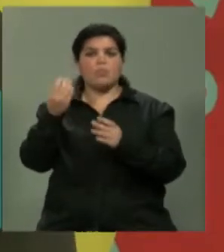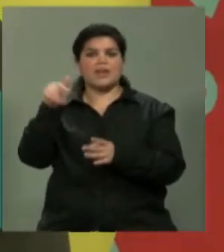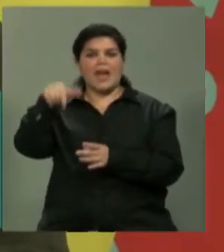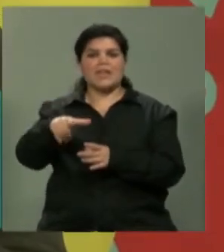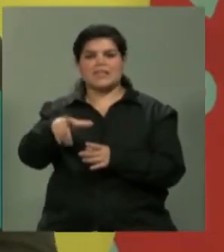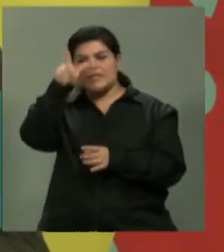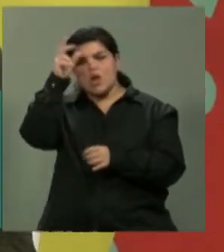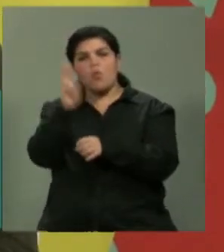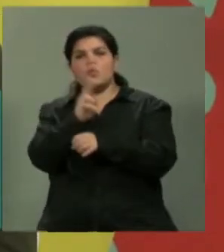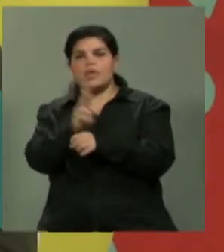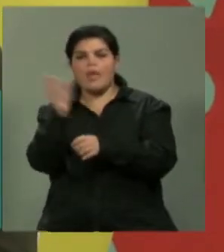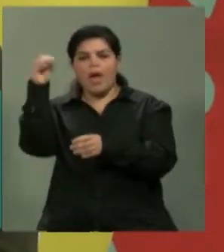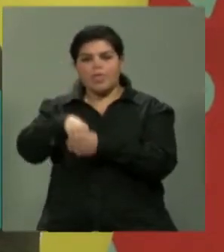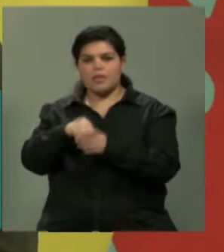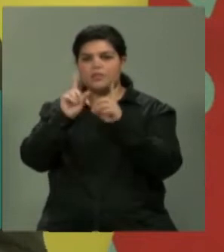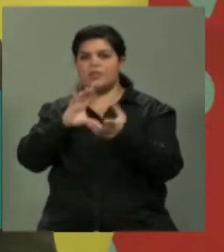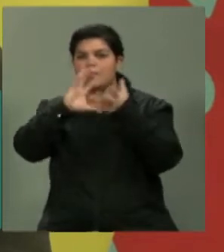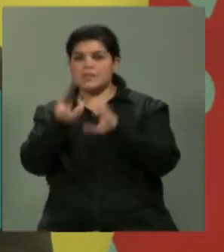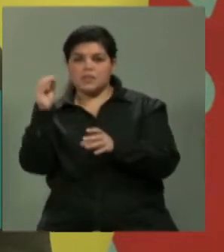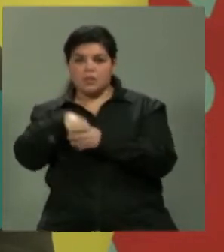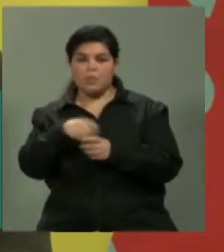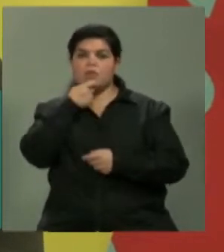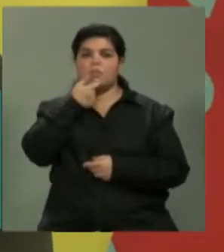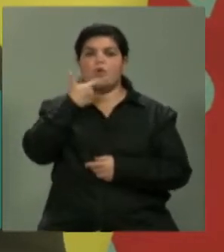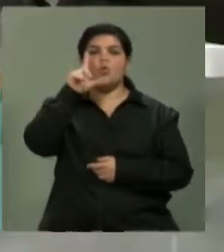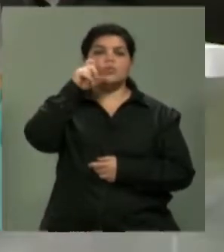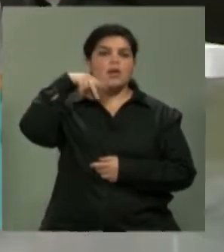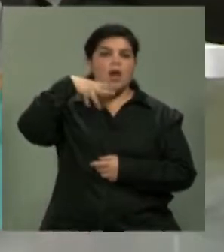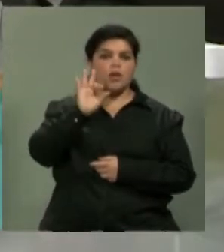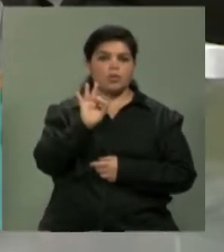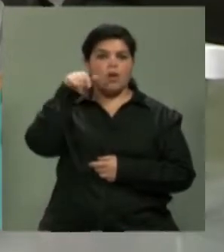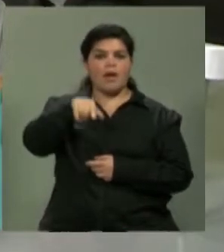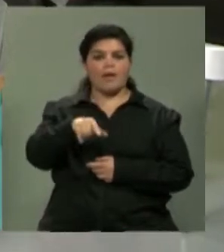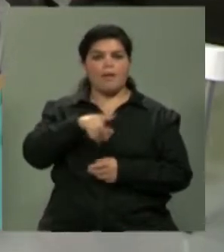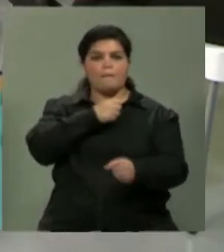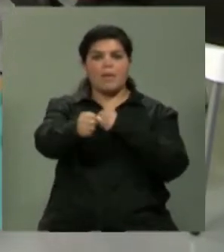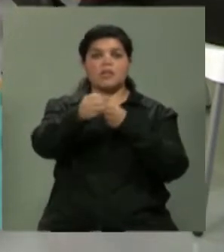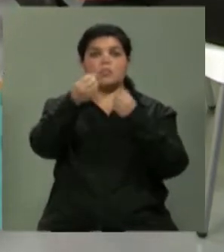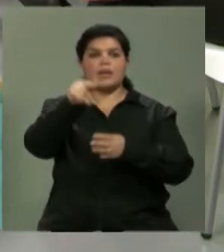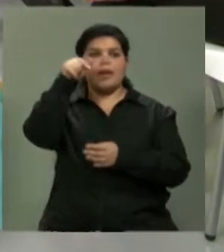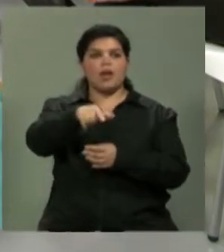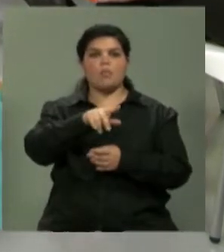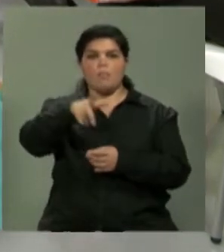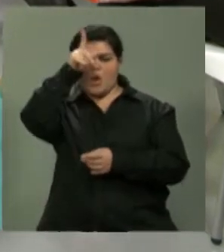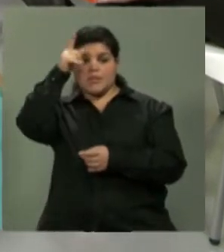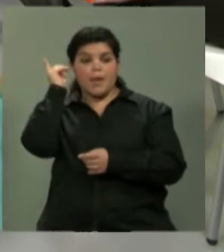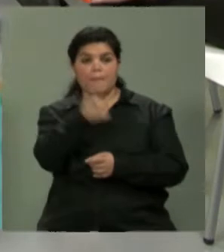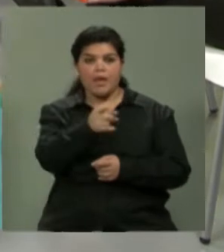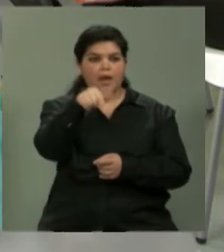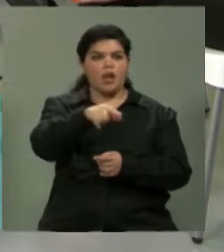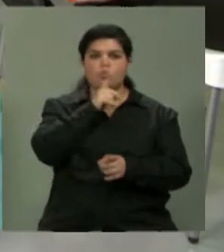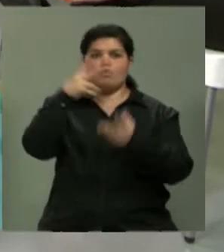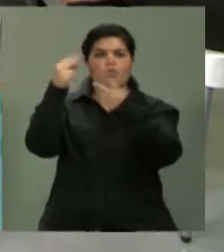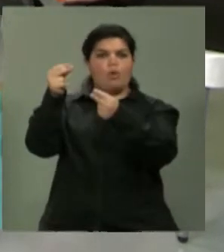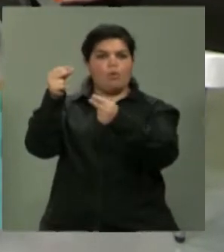seguridad. Entonces, está el caso, por ejemplo, de Luciano Arruga, que lo terminan matando porque no quiso robar para la policía. Un estigma terrible de que